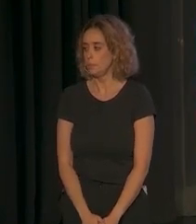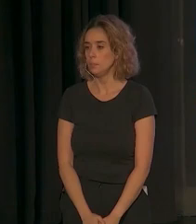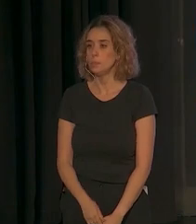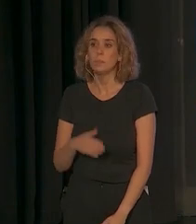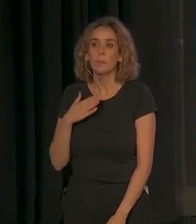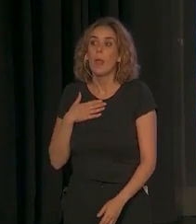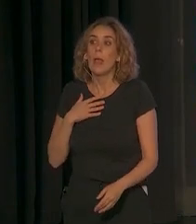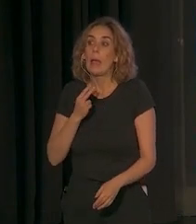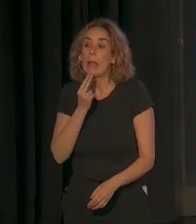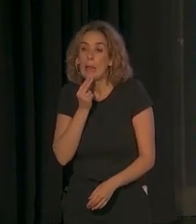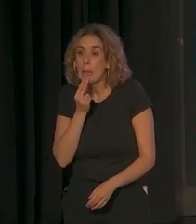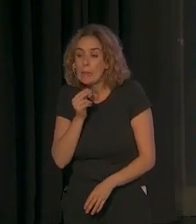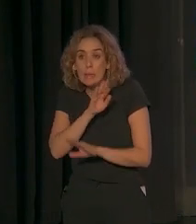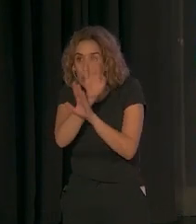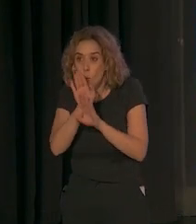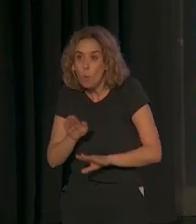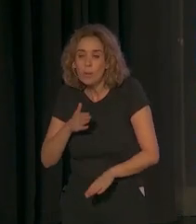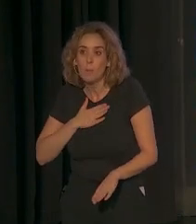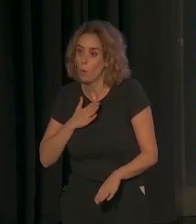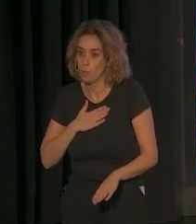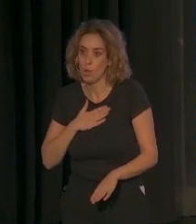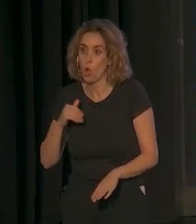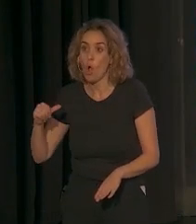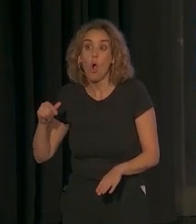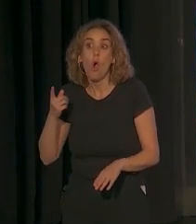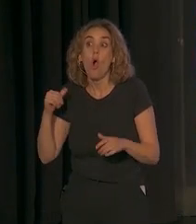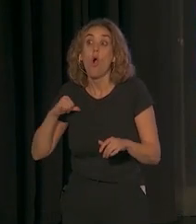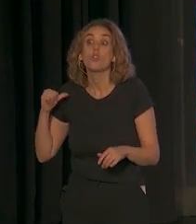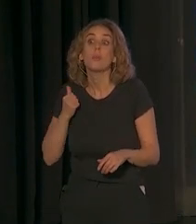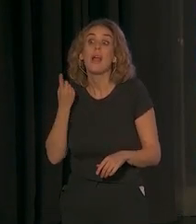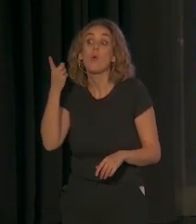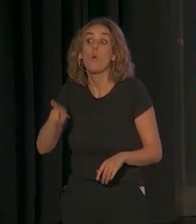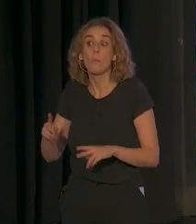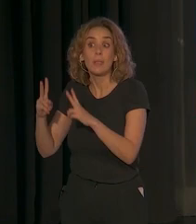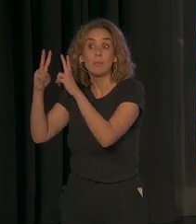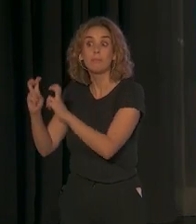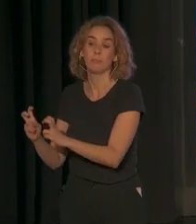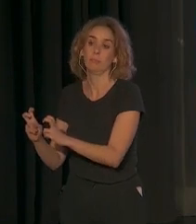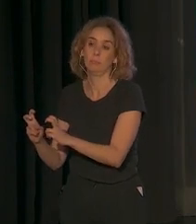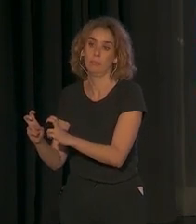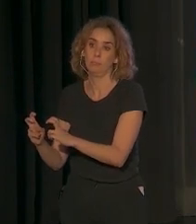Mi último nieto tuvo que estar en el hospital un mes internado